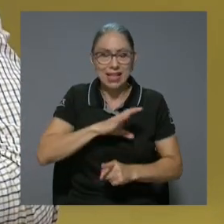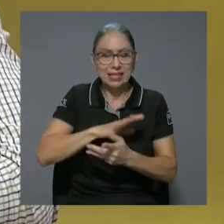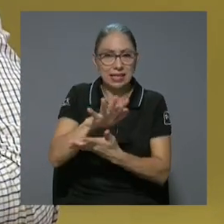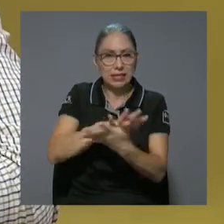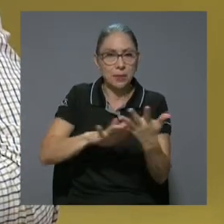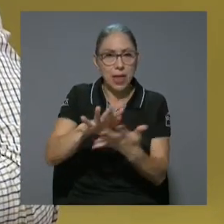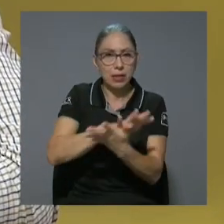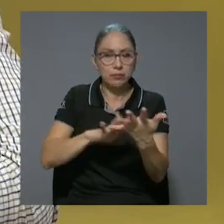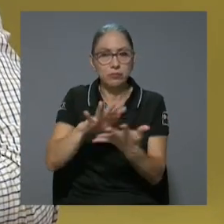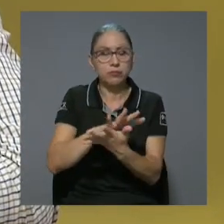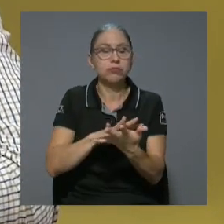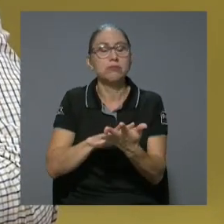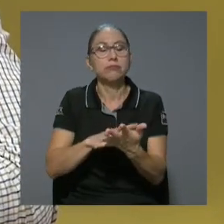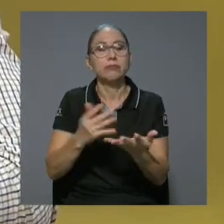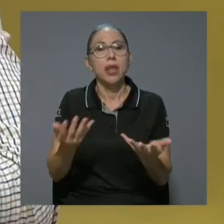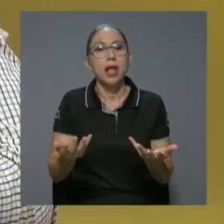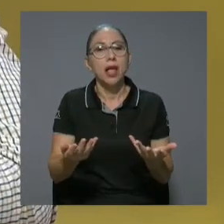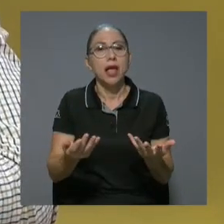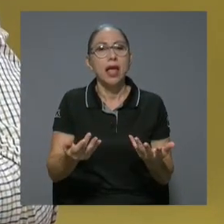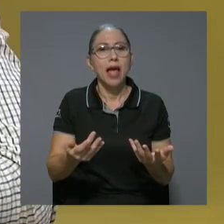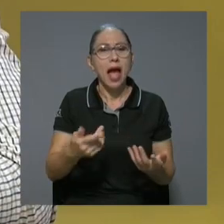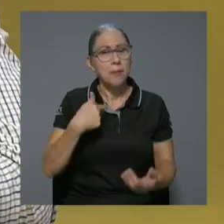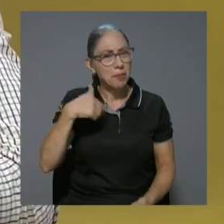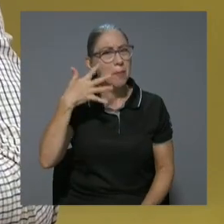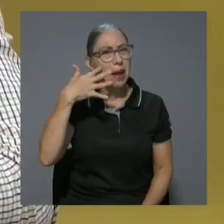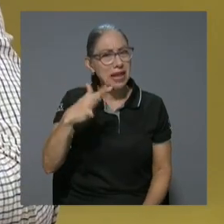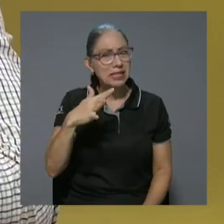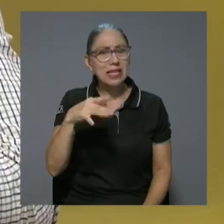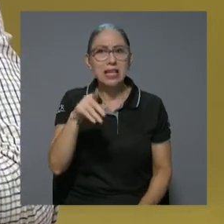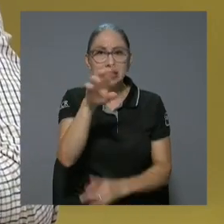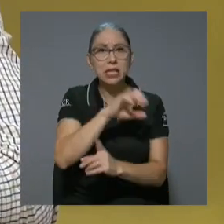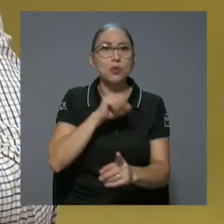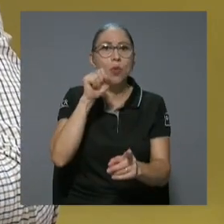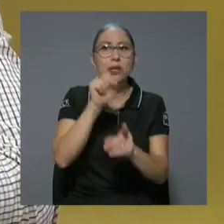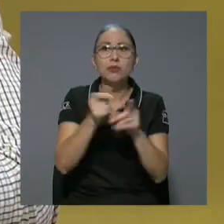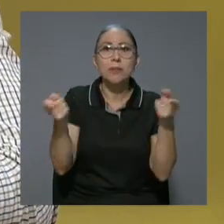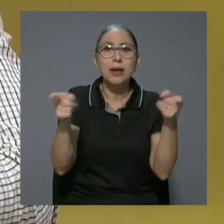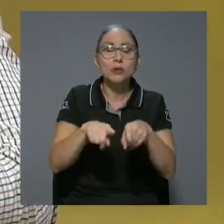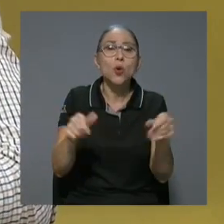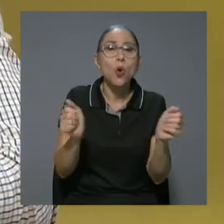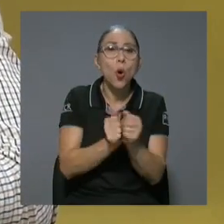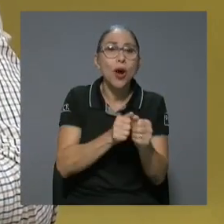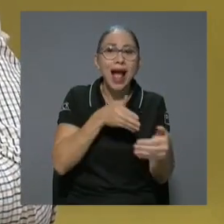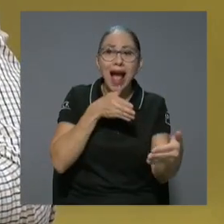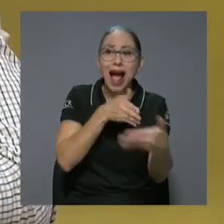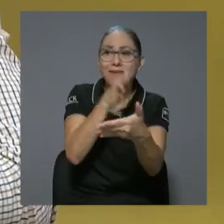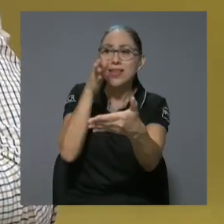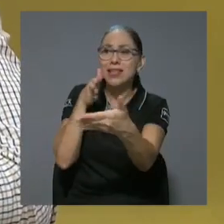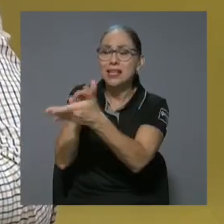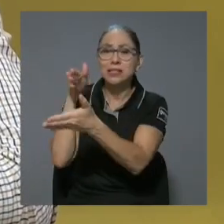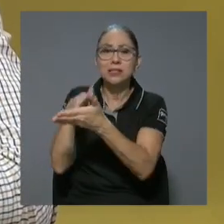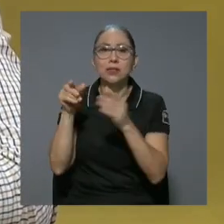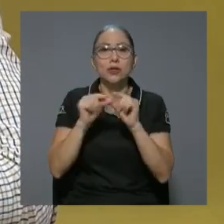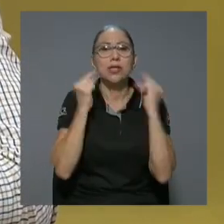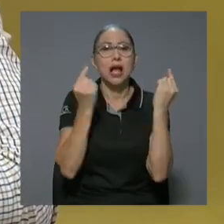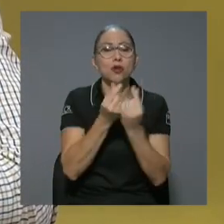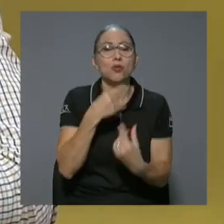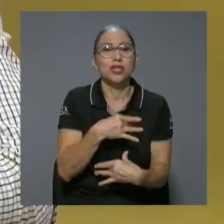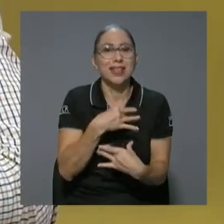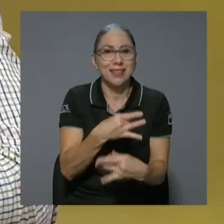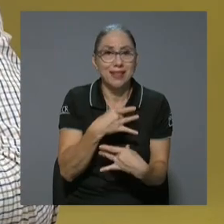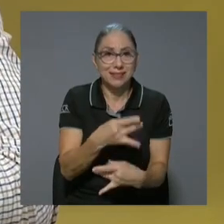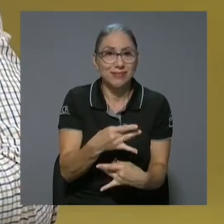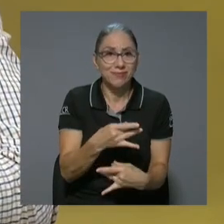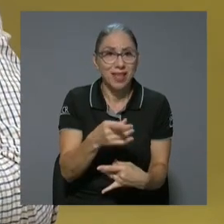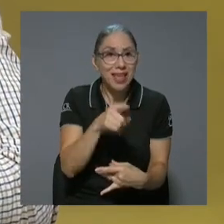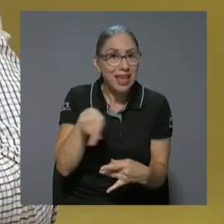parece un poco el ruido que generó las afectaciones a ciertos grupos de interés en particular que se vieron